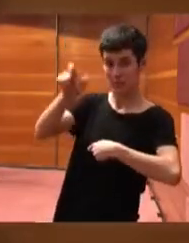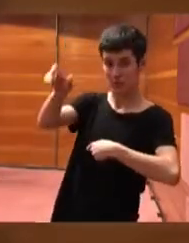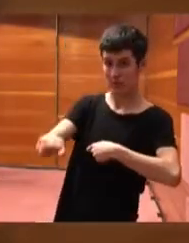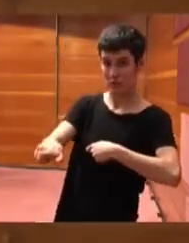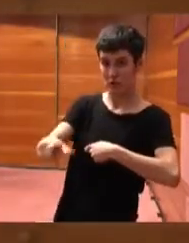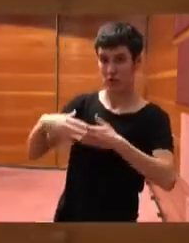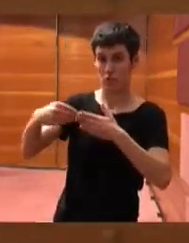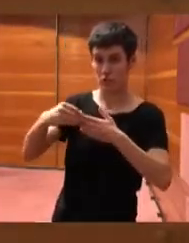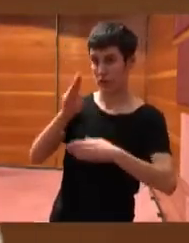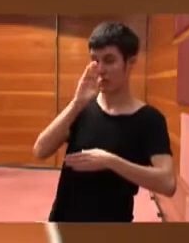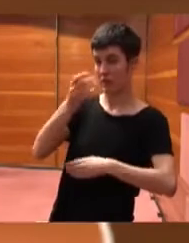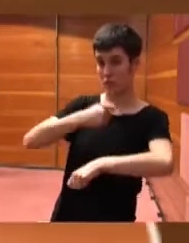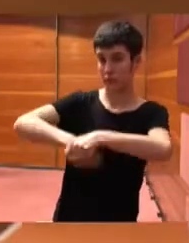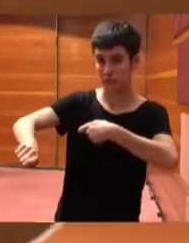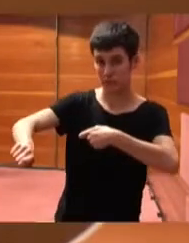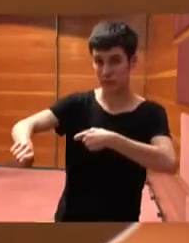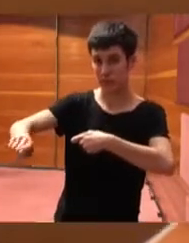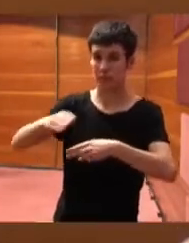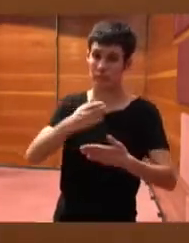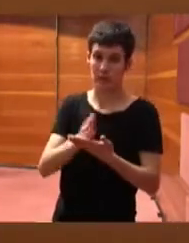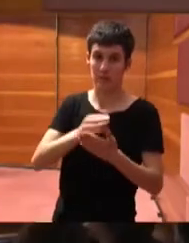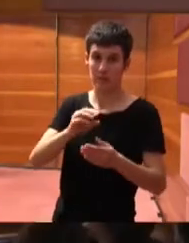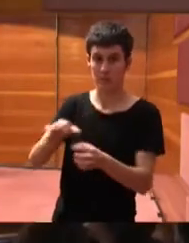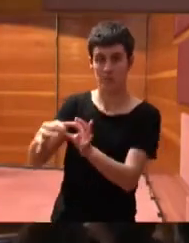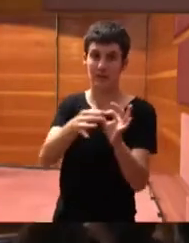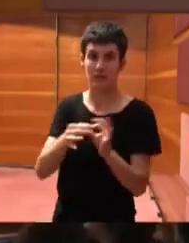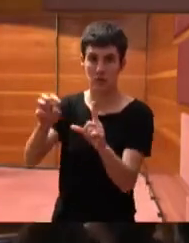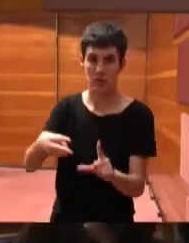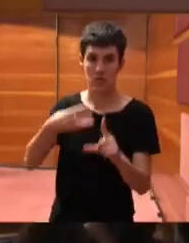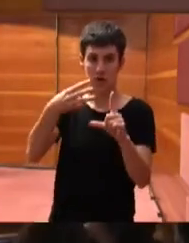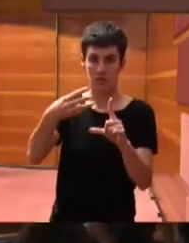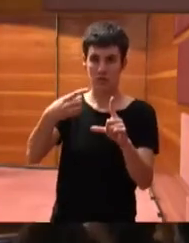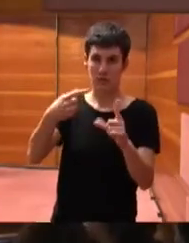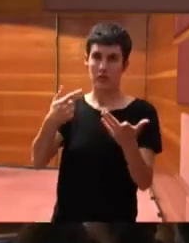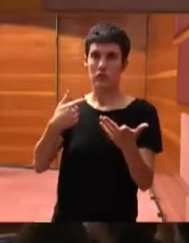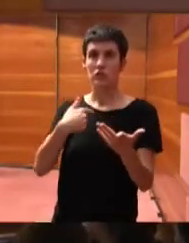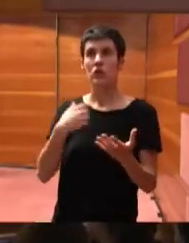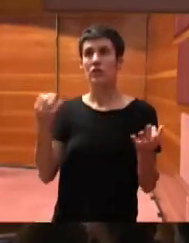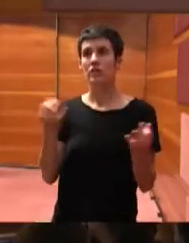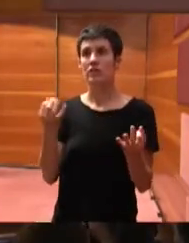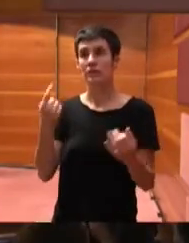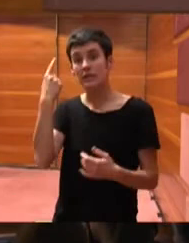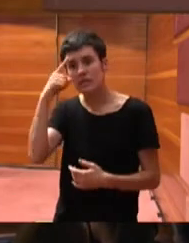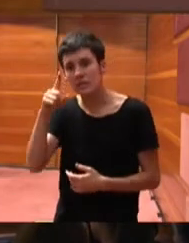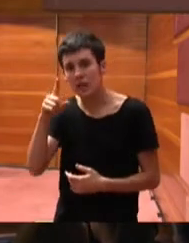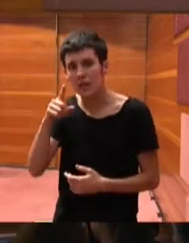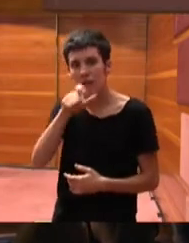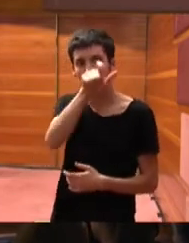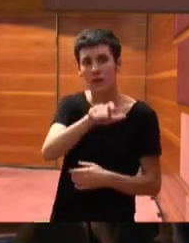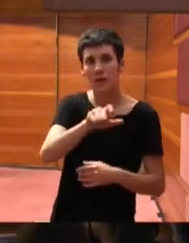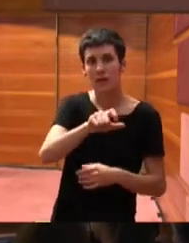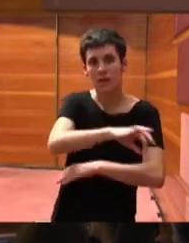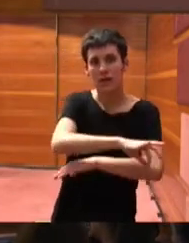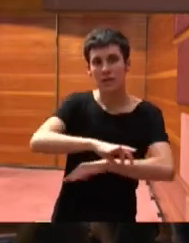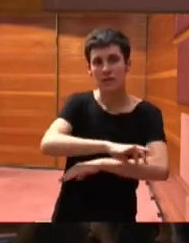final, ¿vale? Bueno, o sea, como el que les ponía en contacto. Entonces yo tenía que conocer muy bien cuáles eran las necesidades de los diseñadores, porque